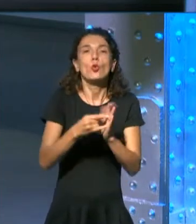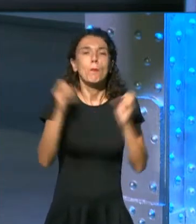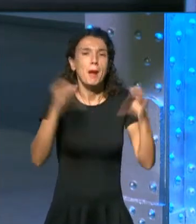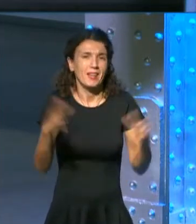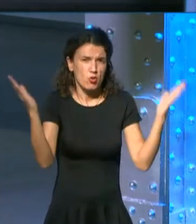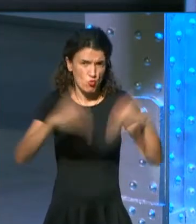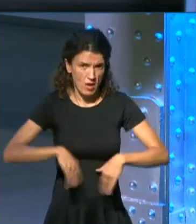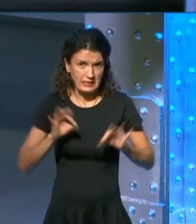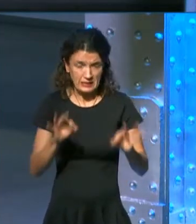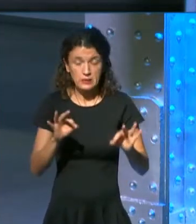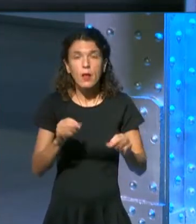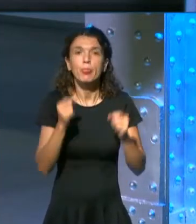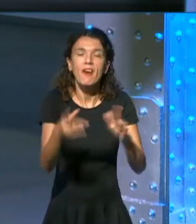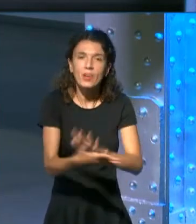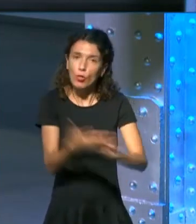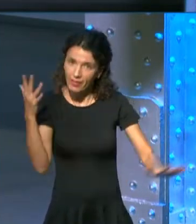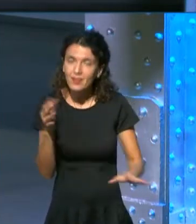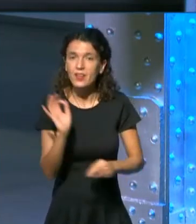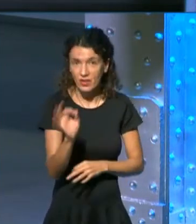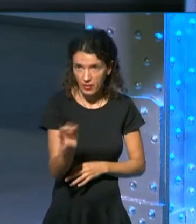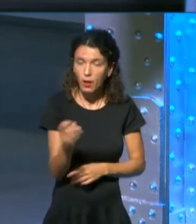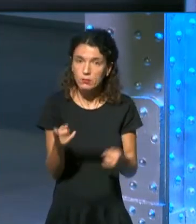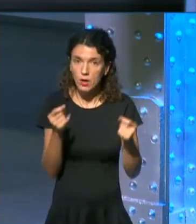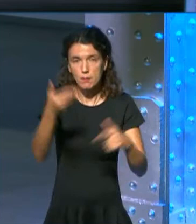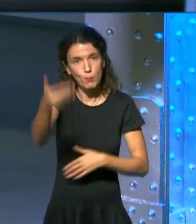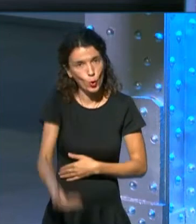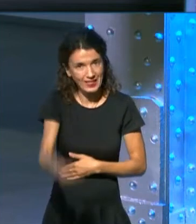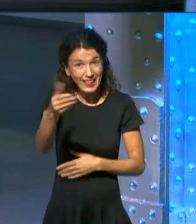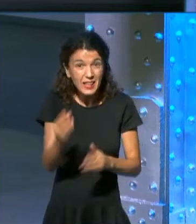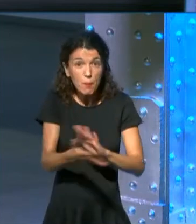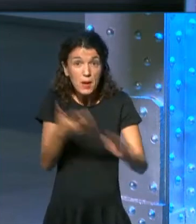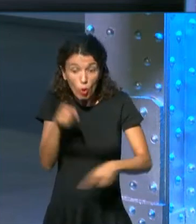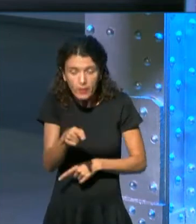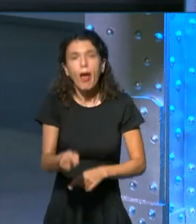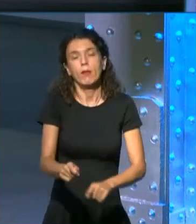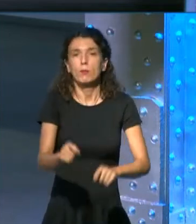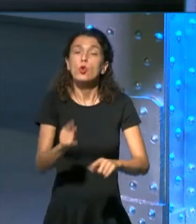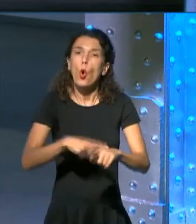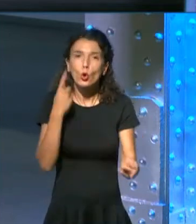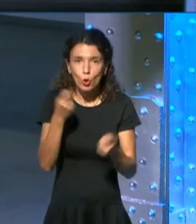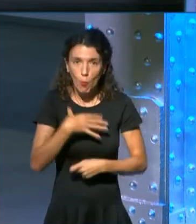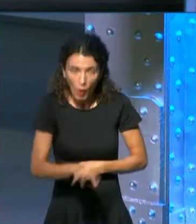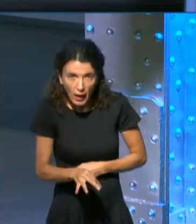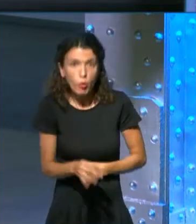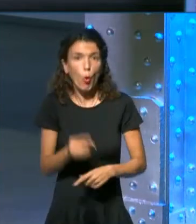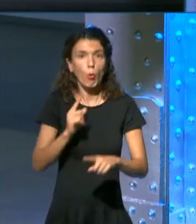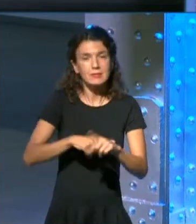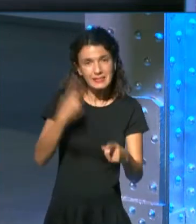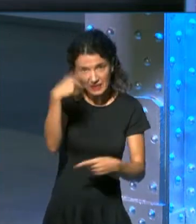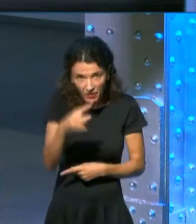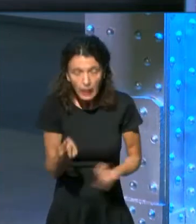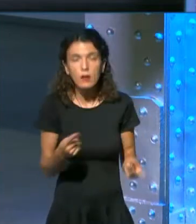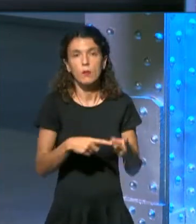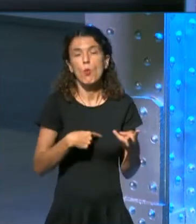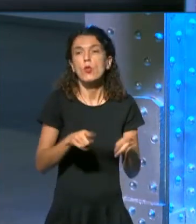existen. Pero sí aportan velocidad. Y es un matiz muy importante. La velocidad es algo que puedo medir, es algo que puedo controlar, es algo que